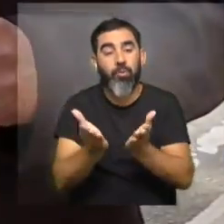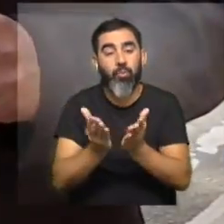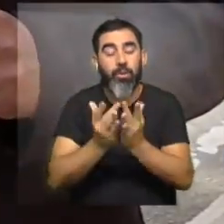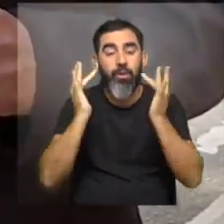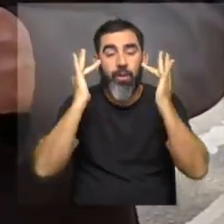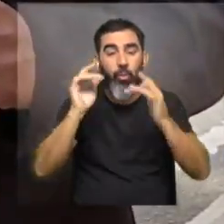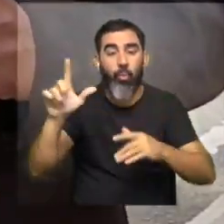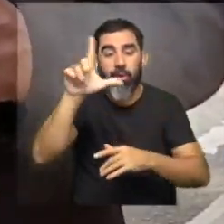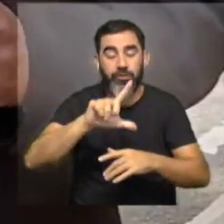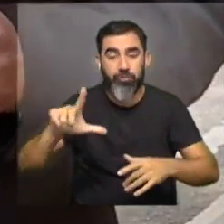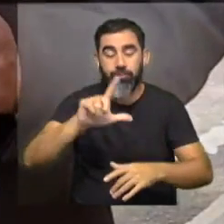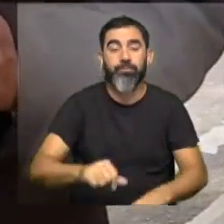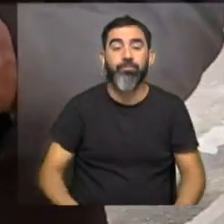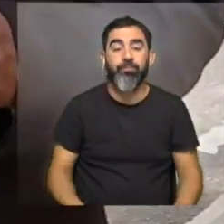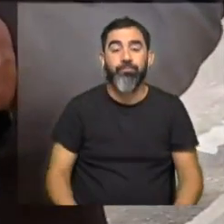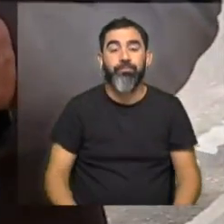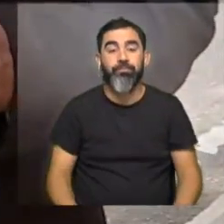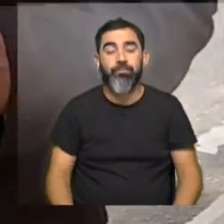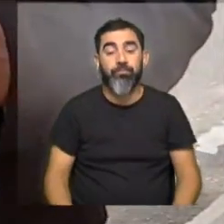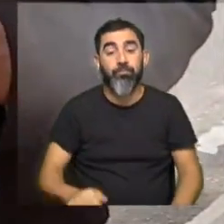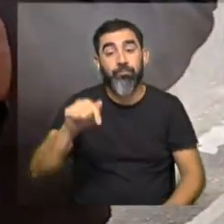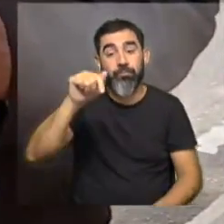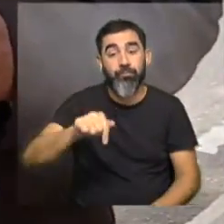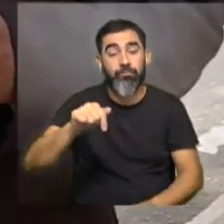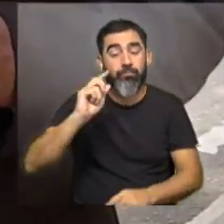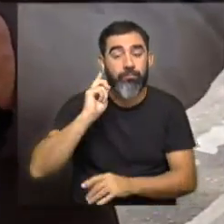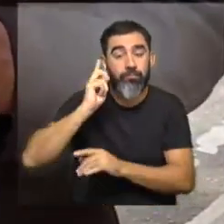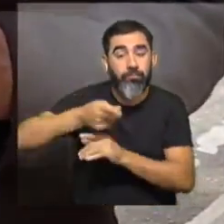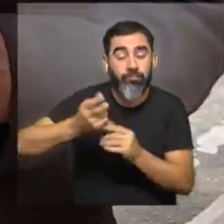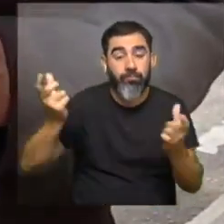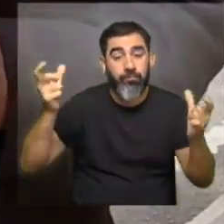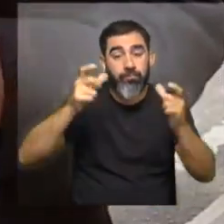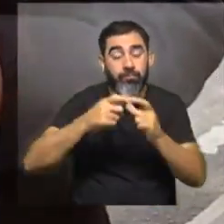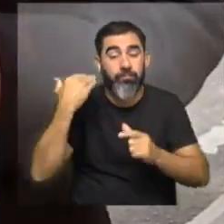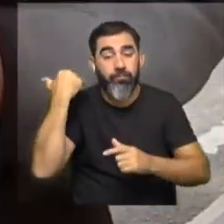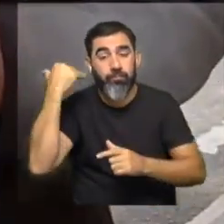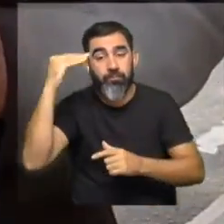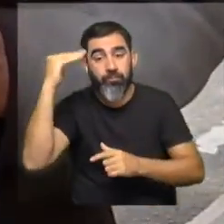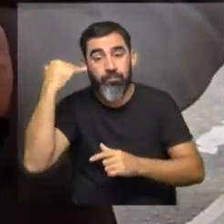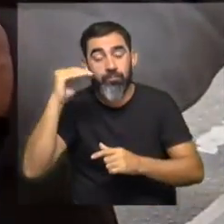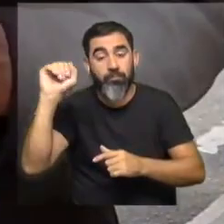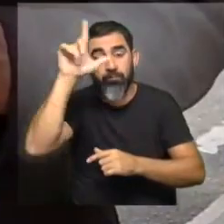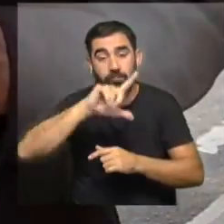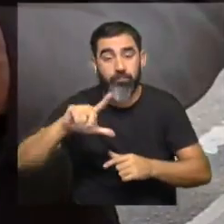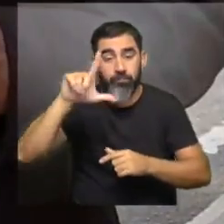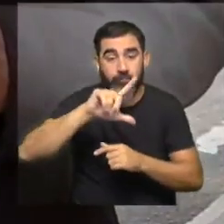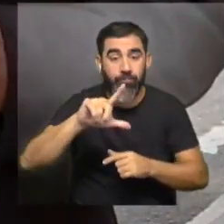Enseñanza Secundaria. ¿Por qué motivo? Bueno, hoy se iba a definir, iba a haber una reunión de autoridades de secundaria